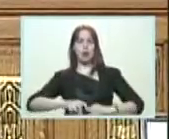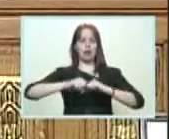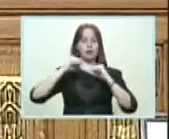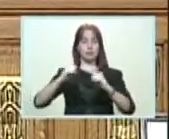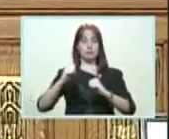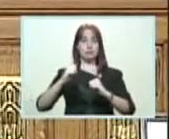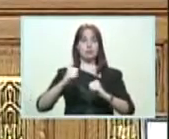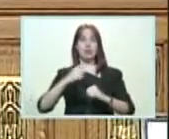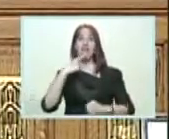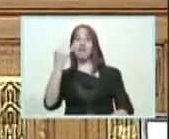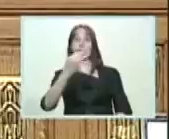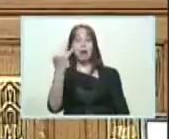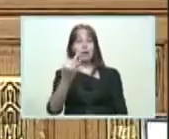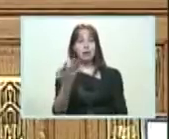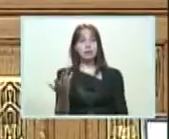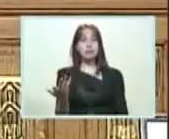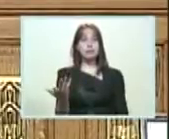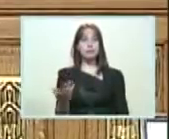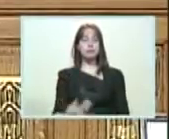Así fue como,